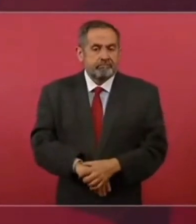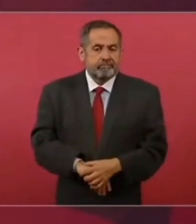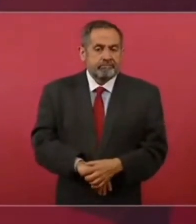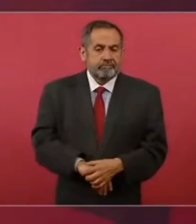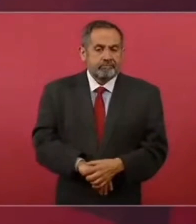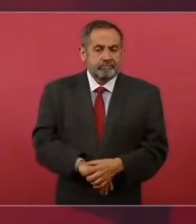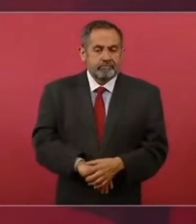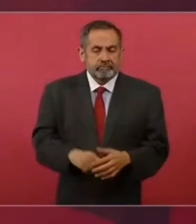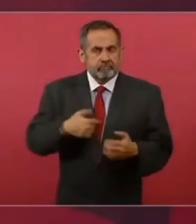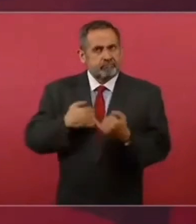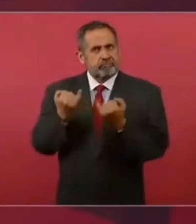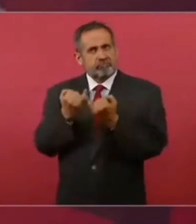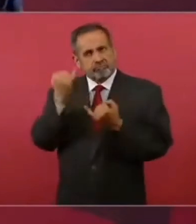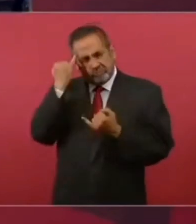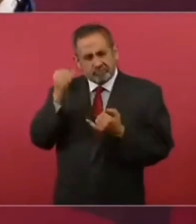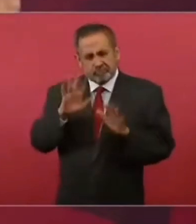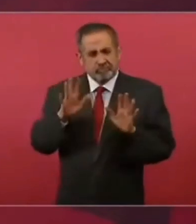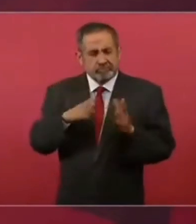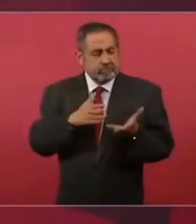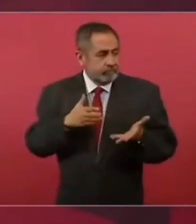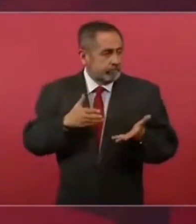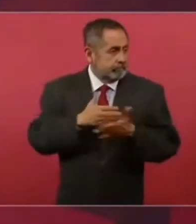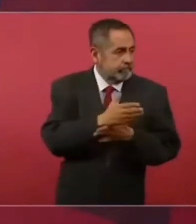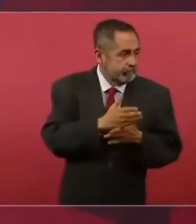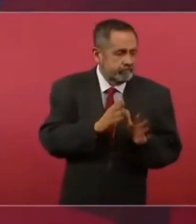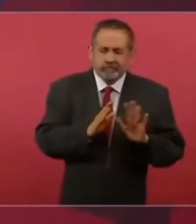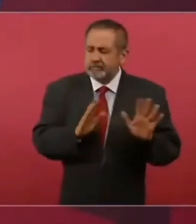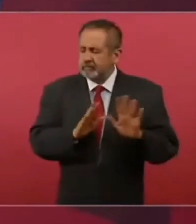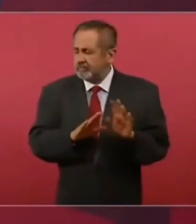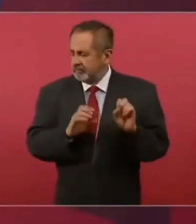para no hacerle así y no meterme